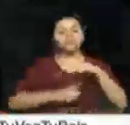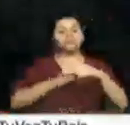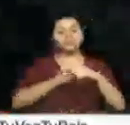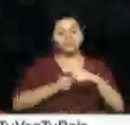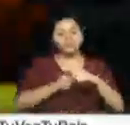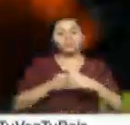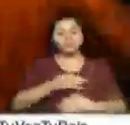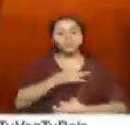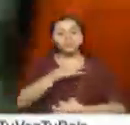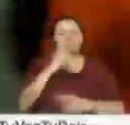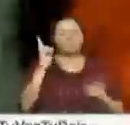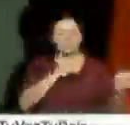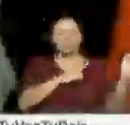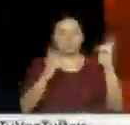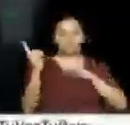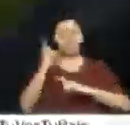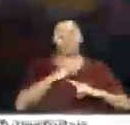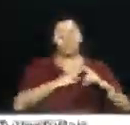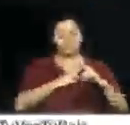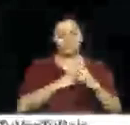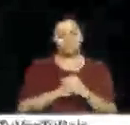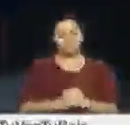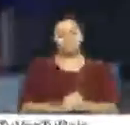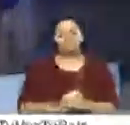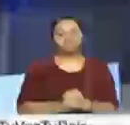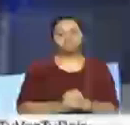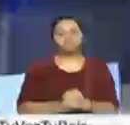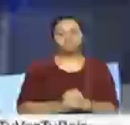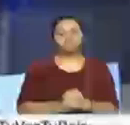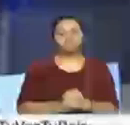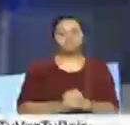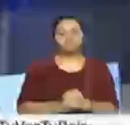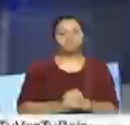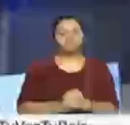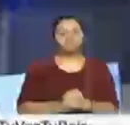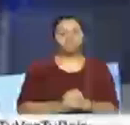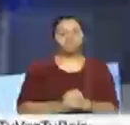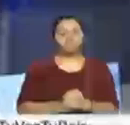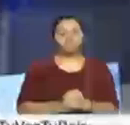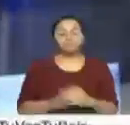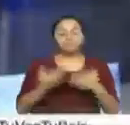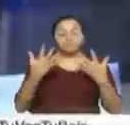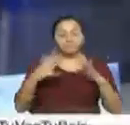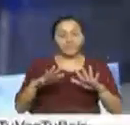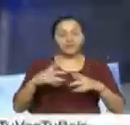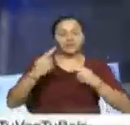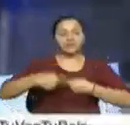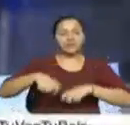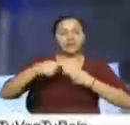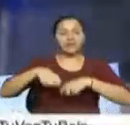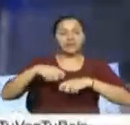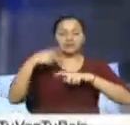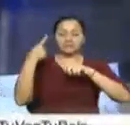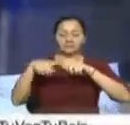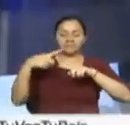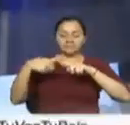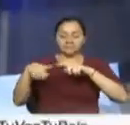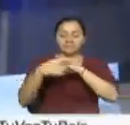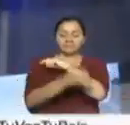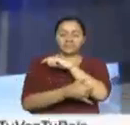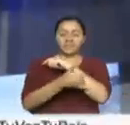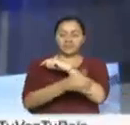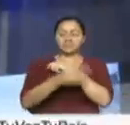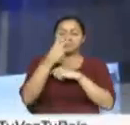agentes civiles de tránsito. Luis Andrade, Noticiero Ciudadano. A través de talleres con varias naciones, Ecuador